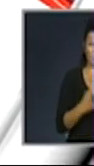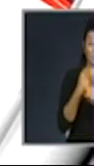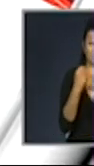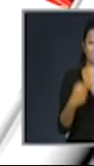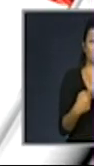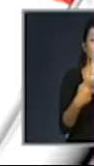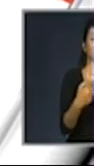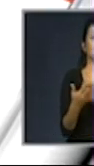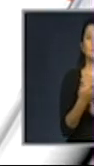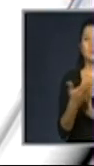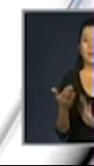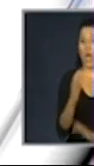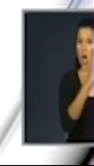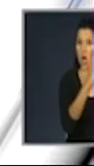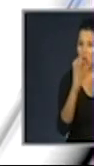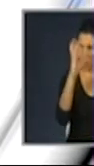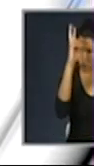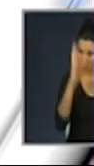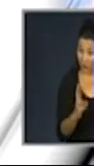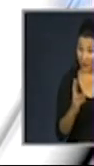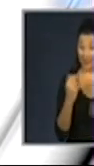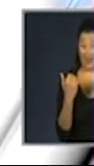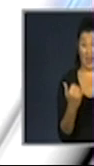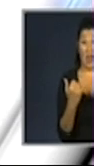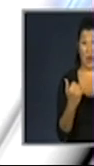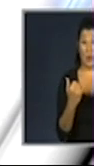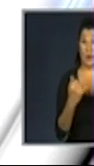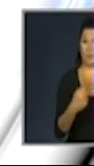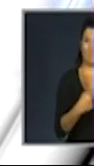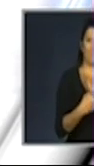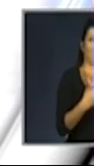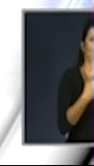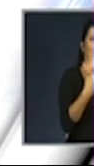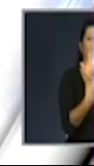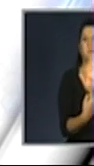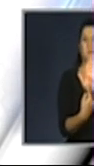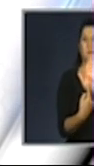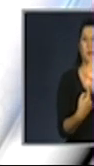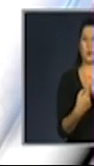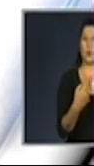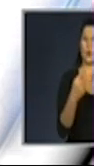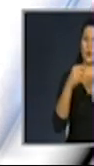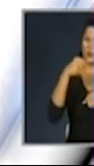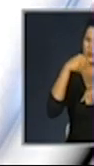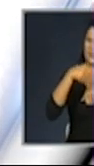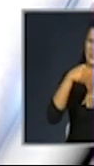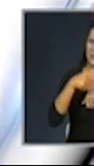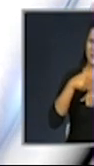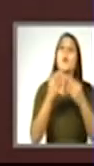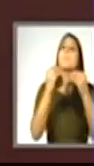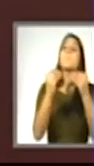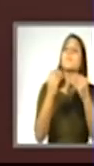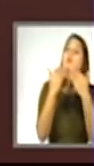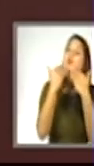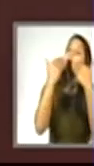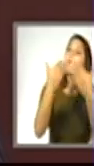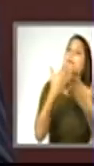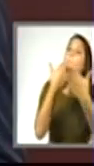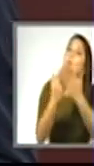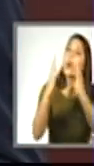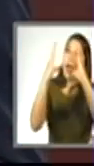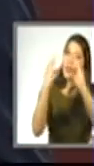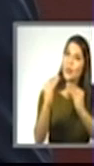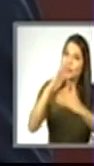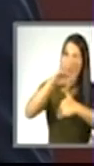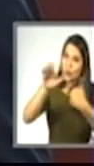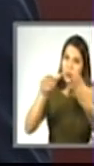con mucha frecuencia muchas de las cosas que él afirma muy pronto se ven como o falsas o mentira, como